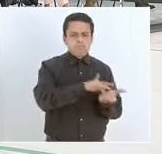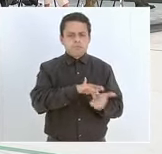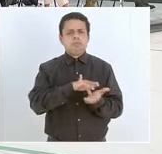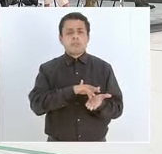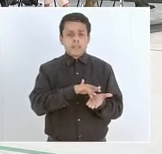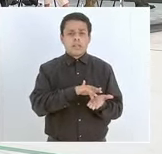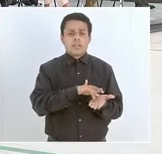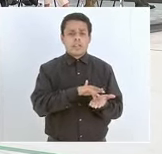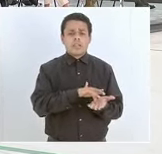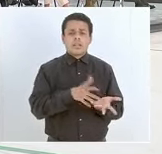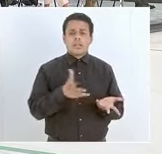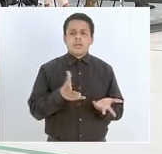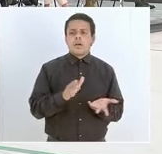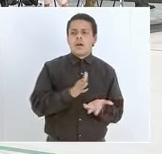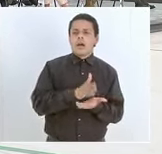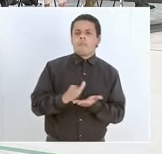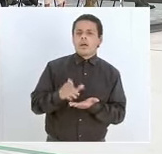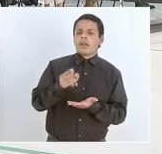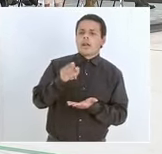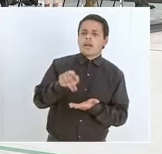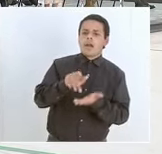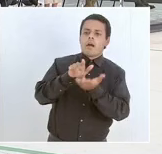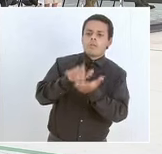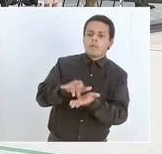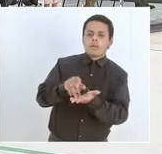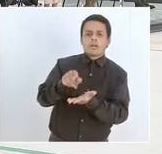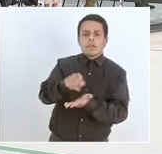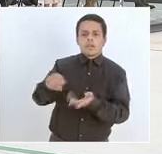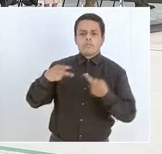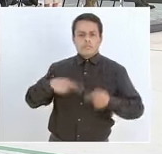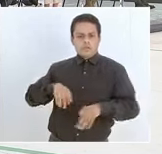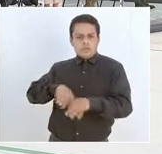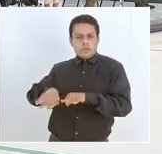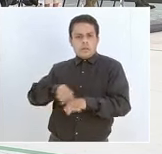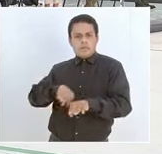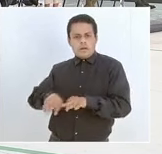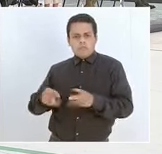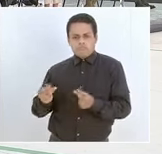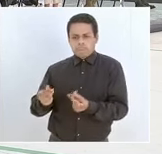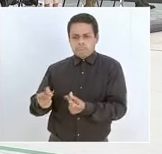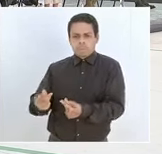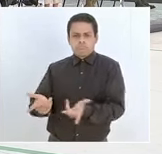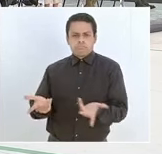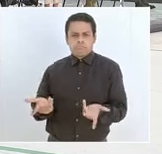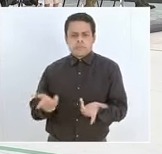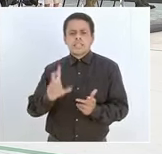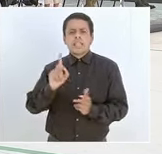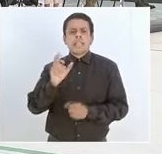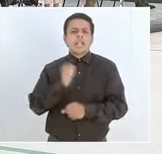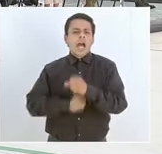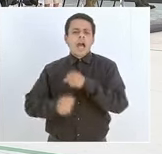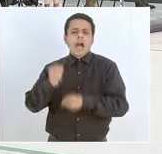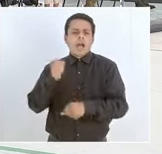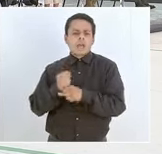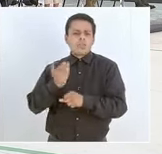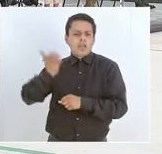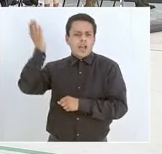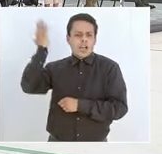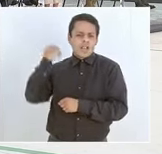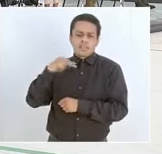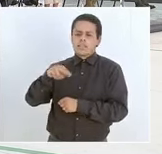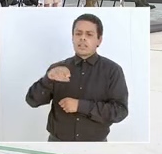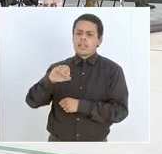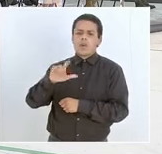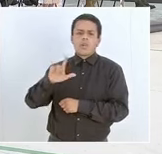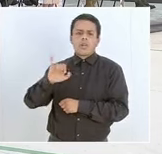Se está apoyando a los trabajadores. En 30 años, durante todo el periodo